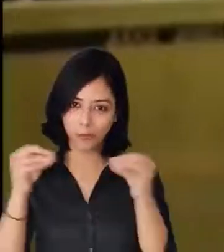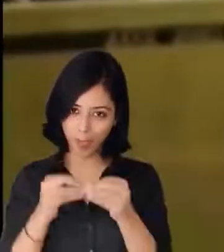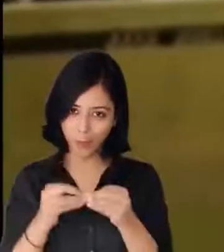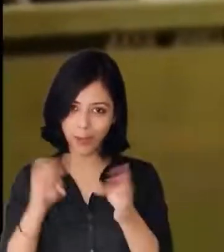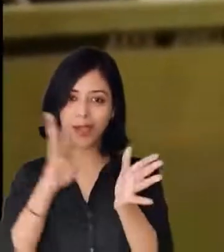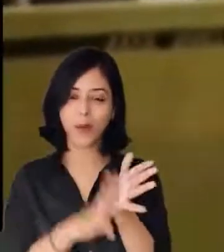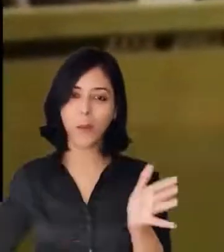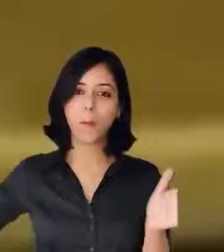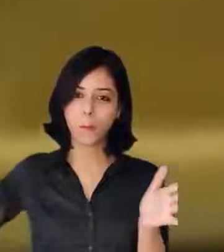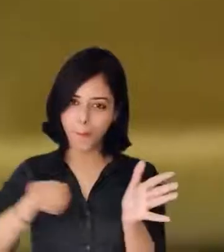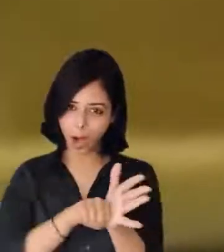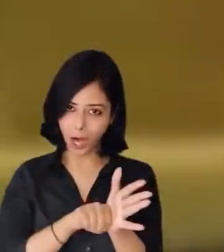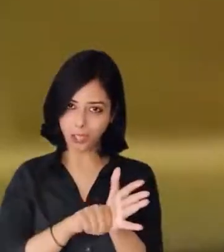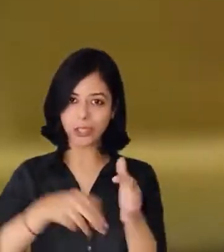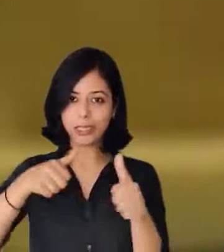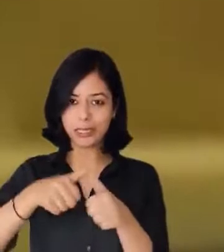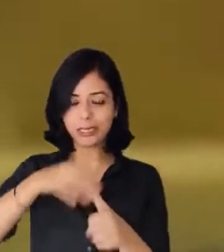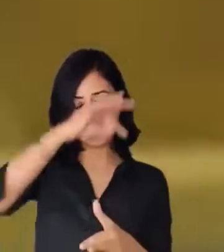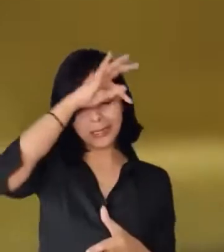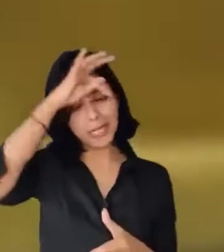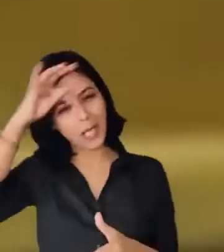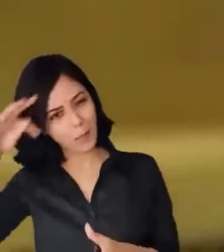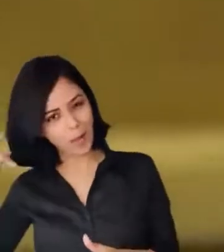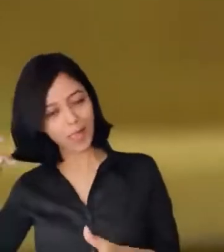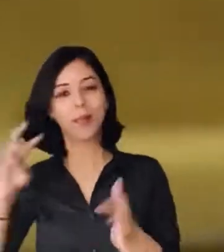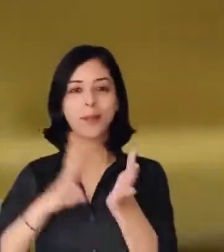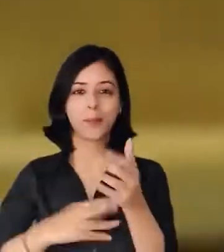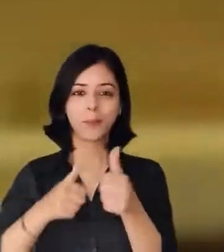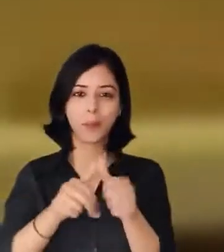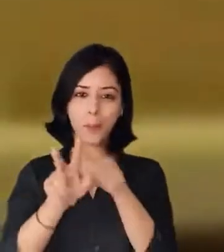Paxton Brown, usted es un asesino, despiadado,